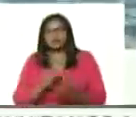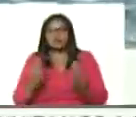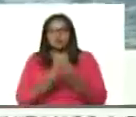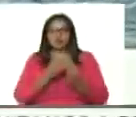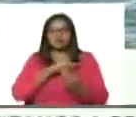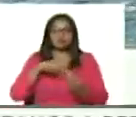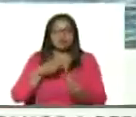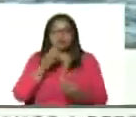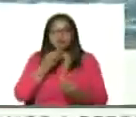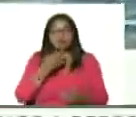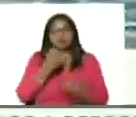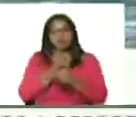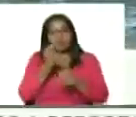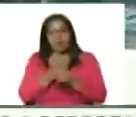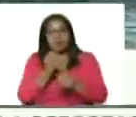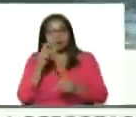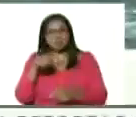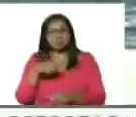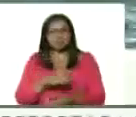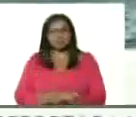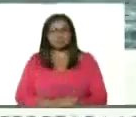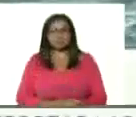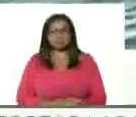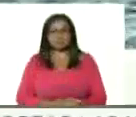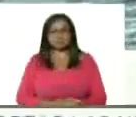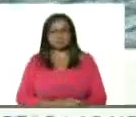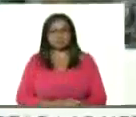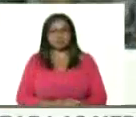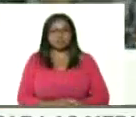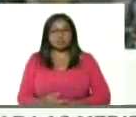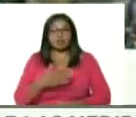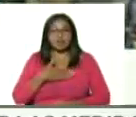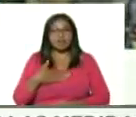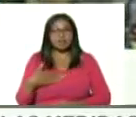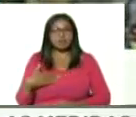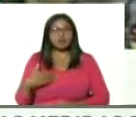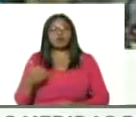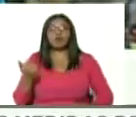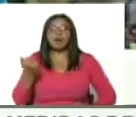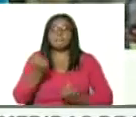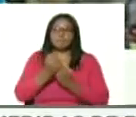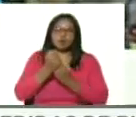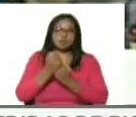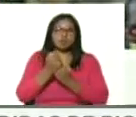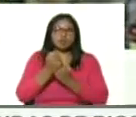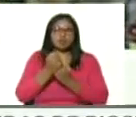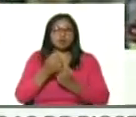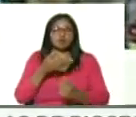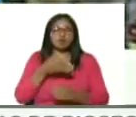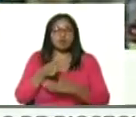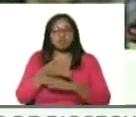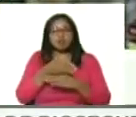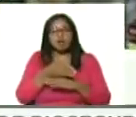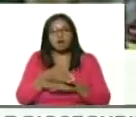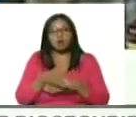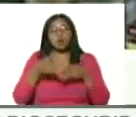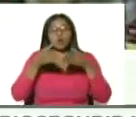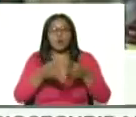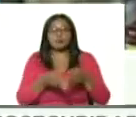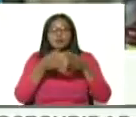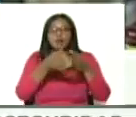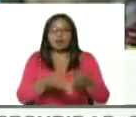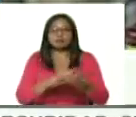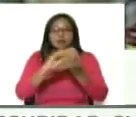Buen trabajo. Y también necesitamos que nos apoye con nuestra ranchería, nuestro compa, fortalecerlo,